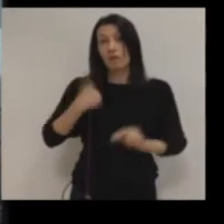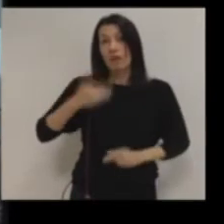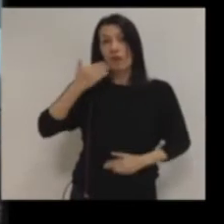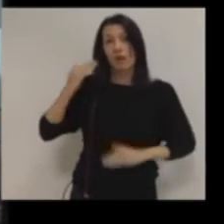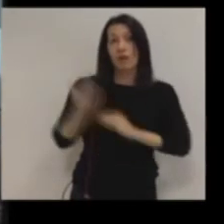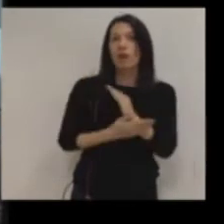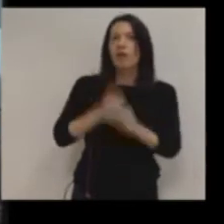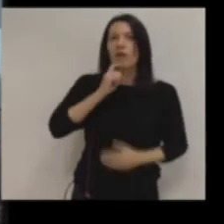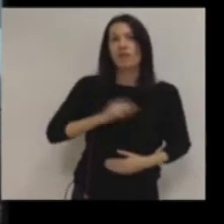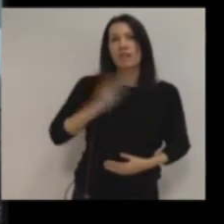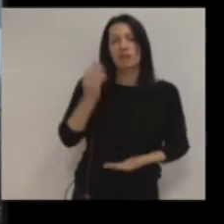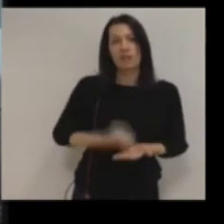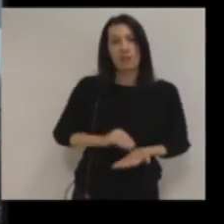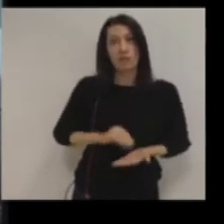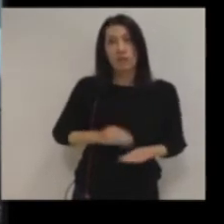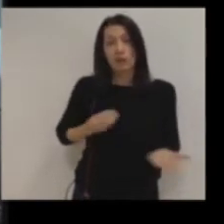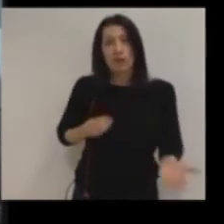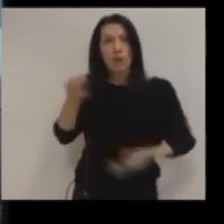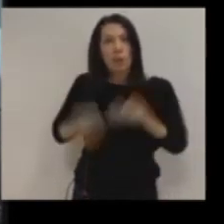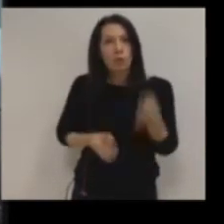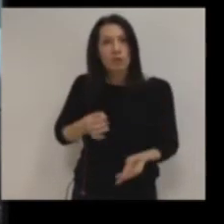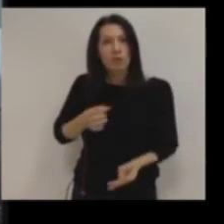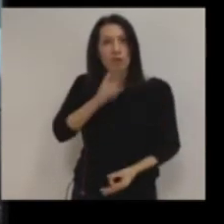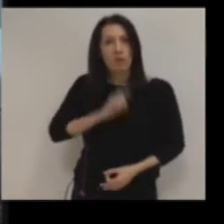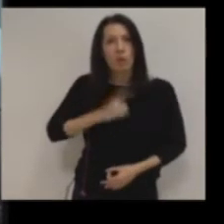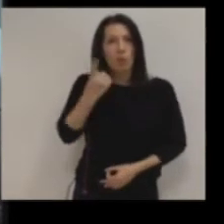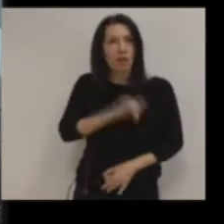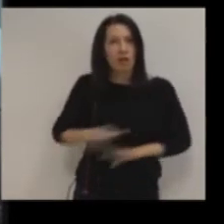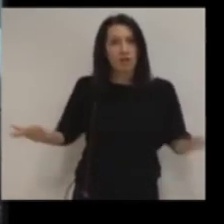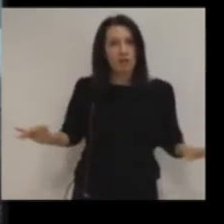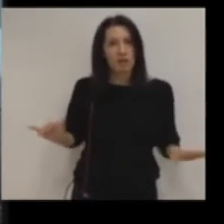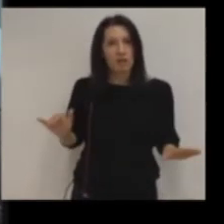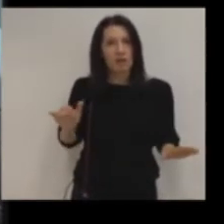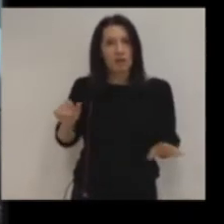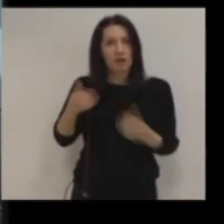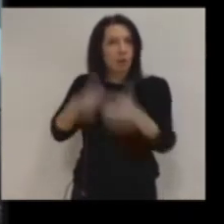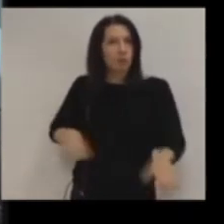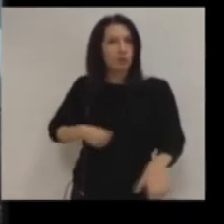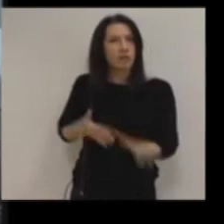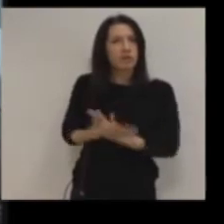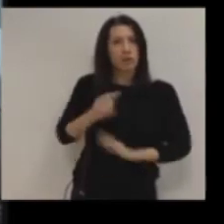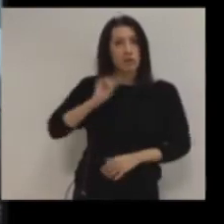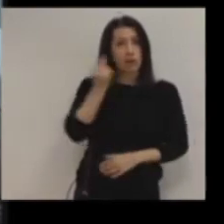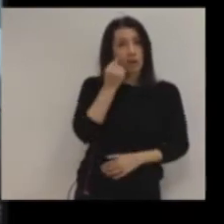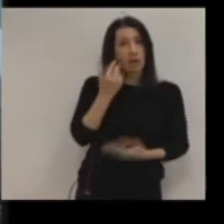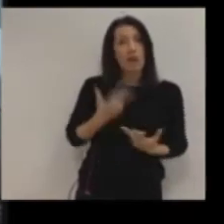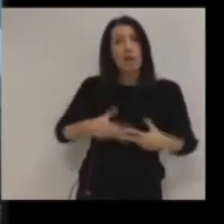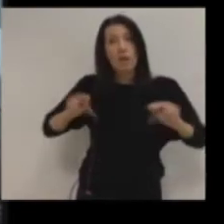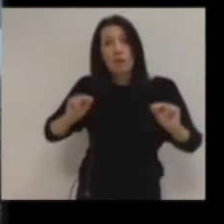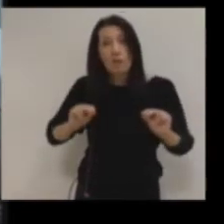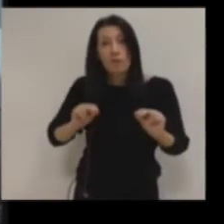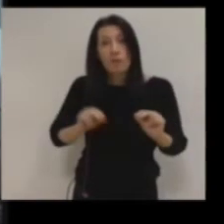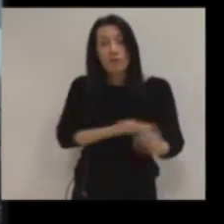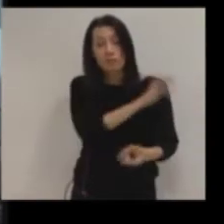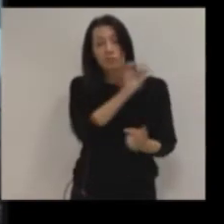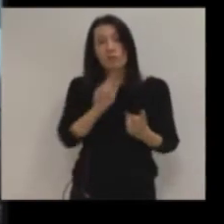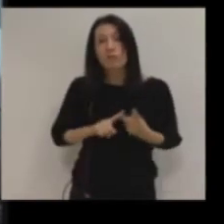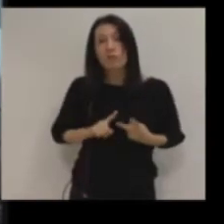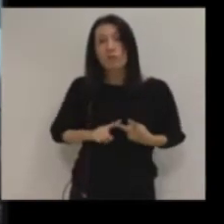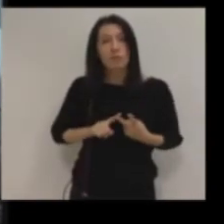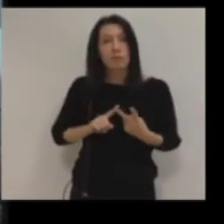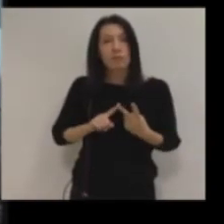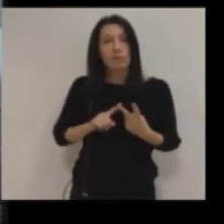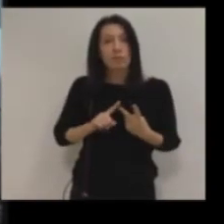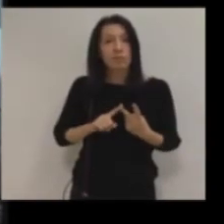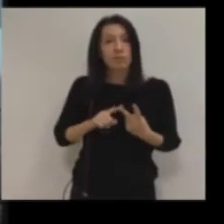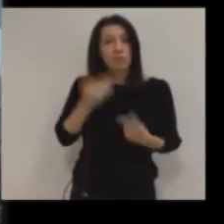caducado. En la justicia te avisan una vez, se da por hecho que te has enterado, y el siguiente paso ya es terrible.